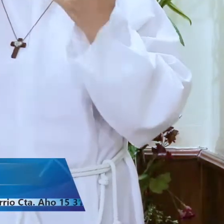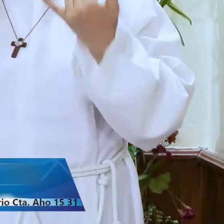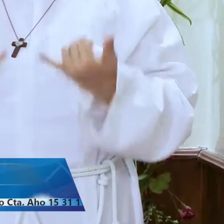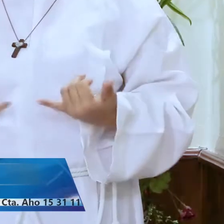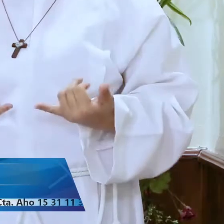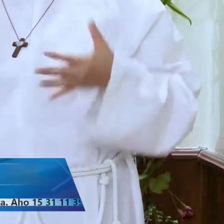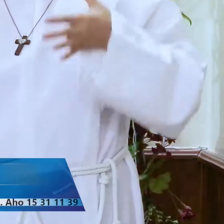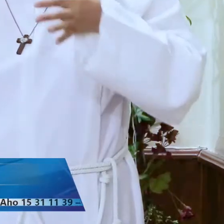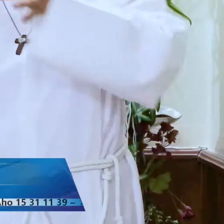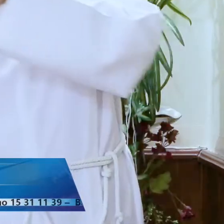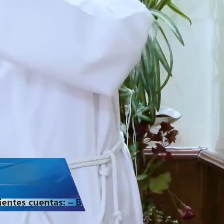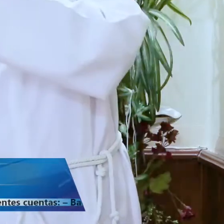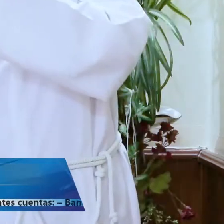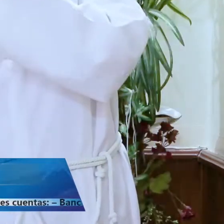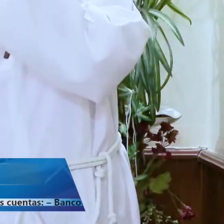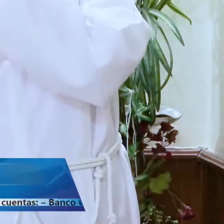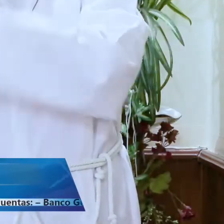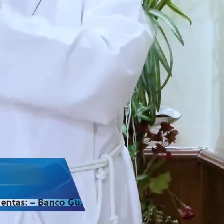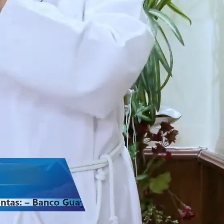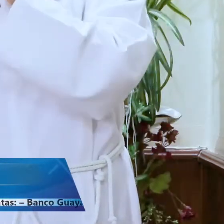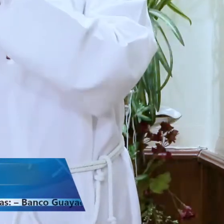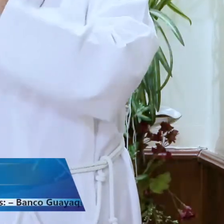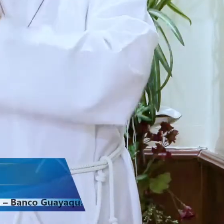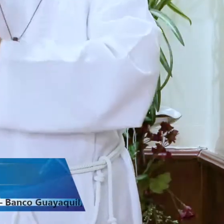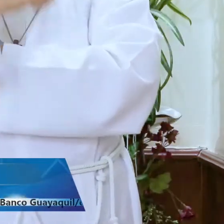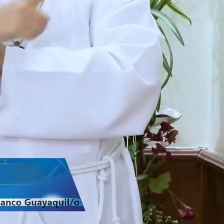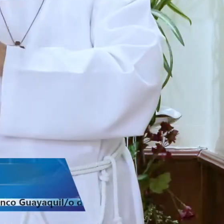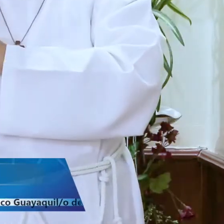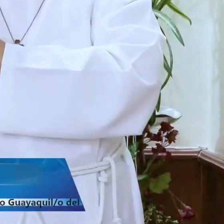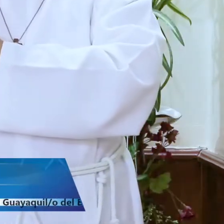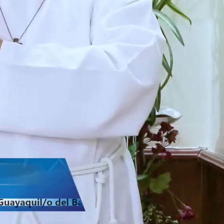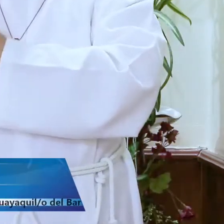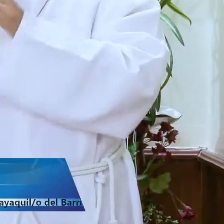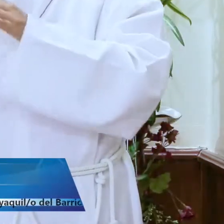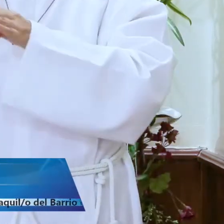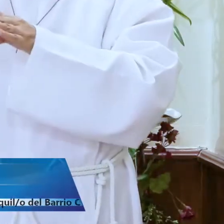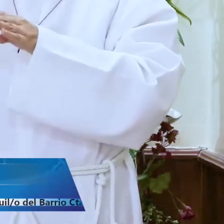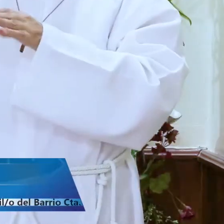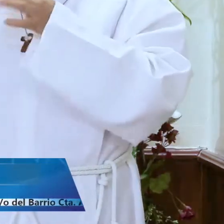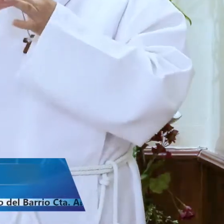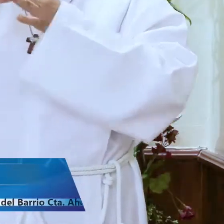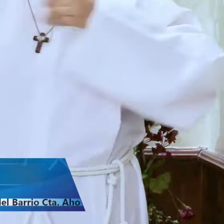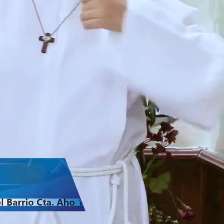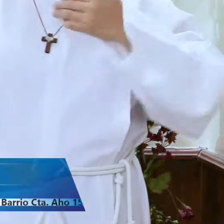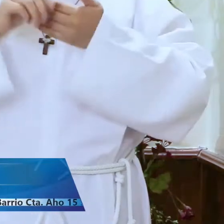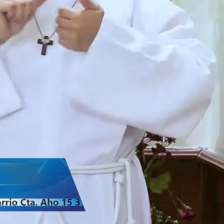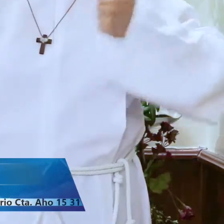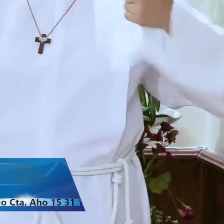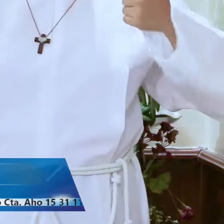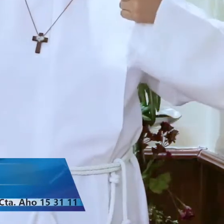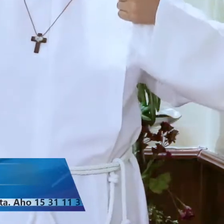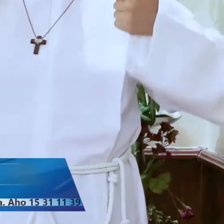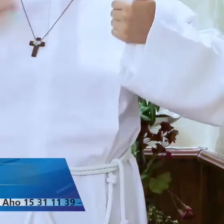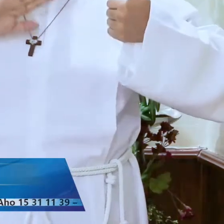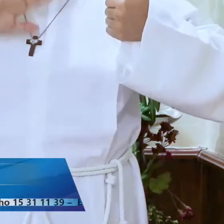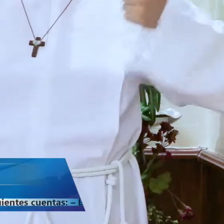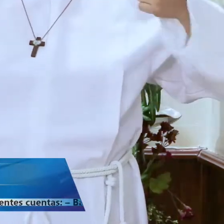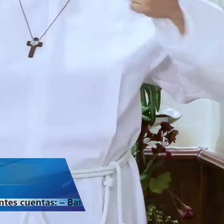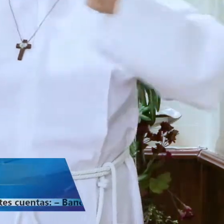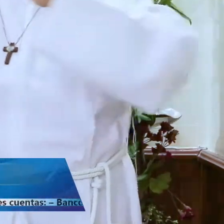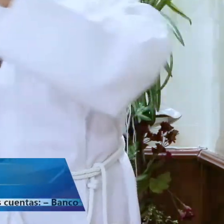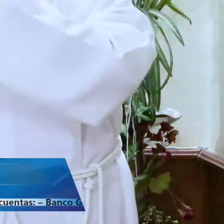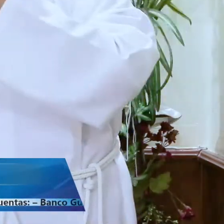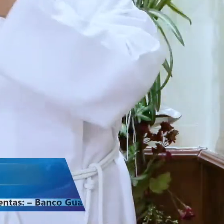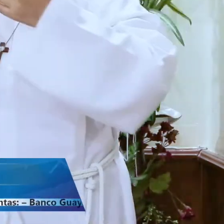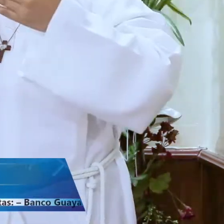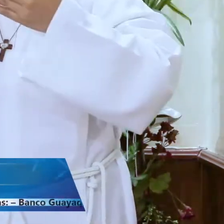unidos a cristo jesús ustedes que antes estaban lejos están cerca en